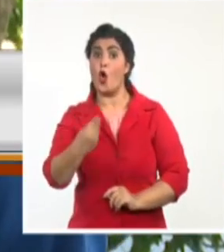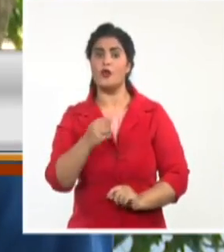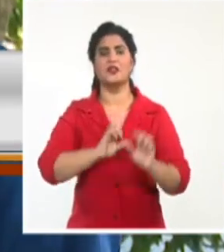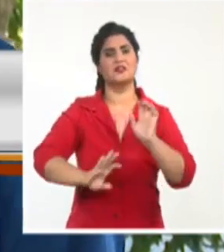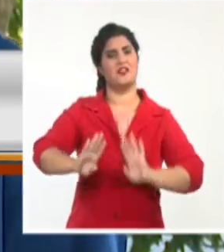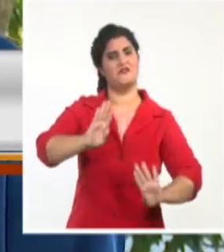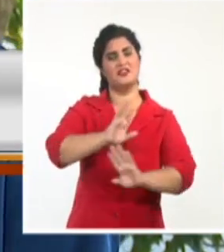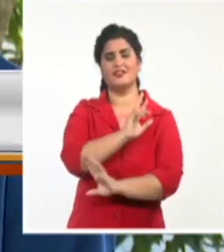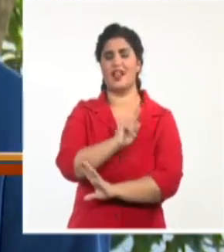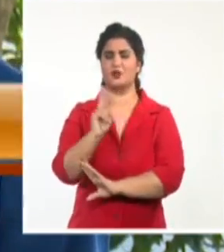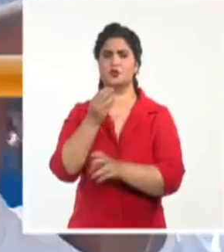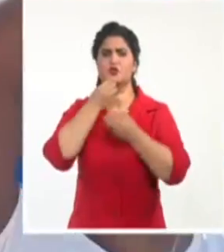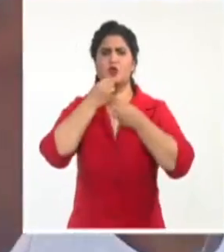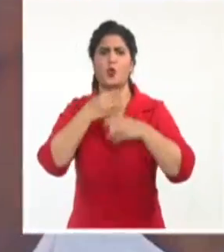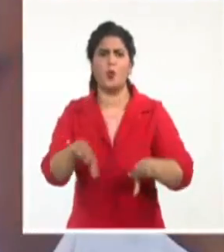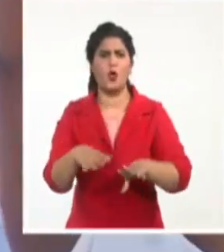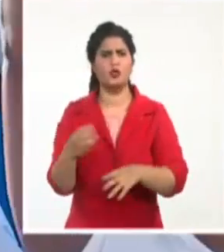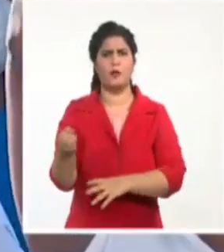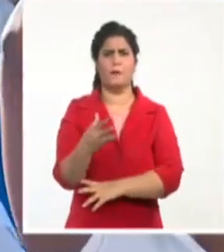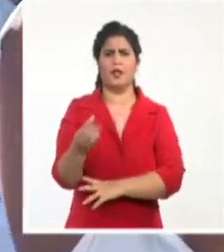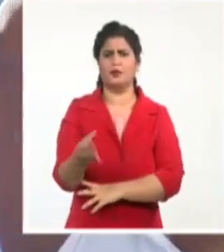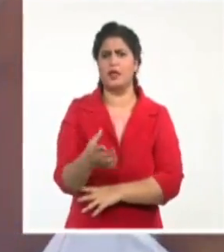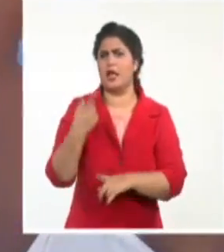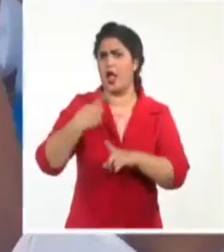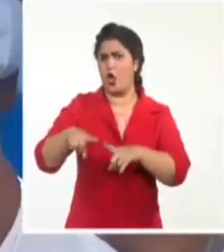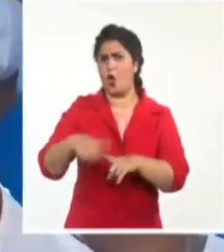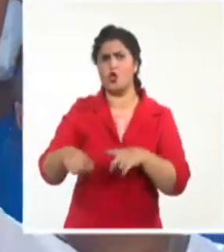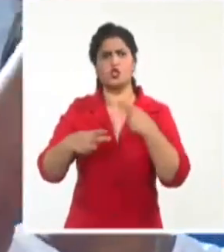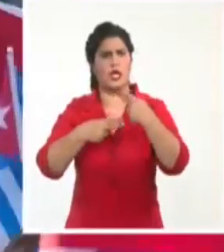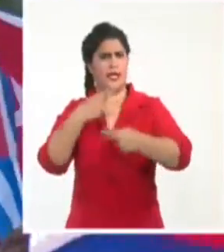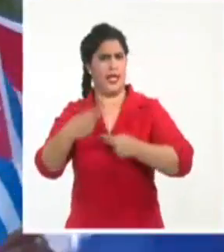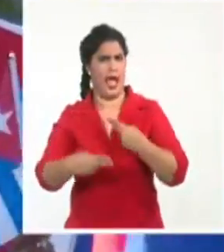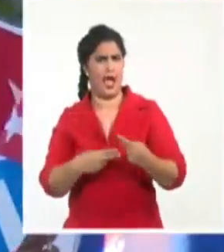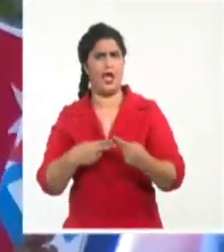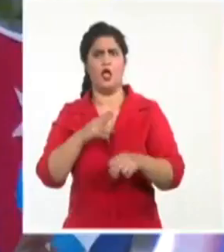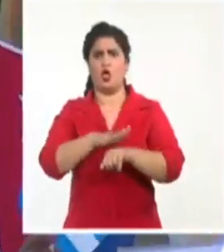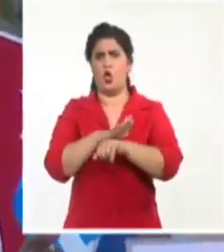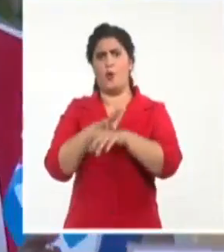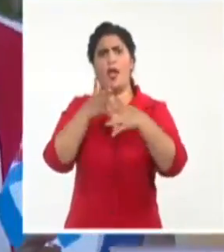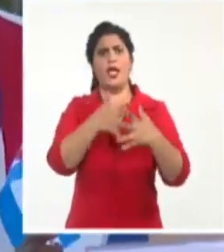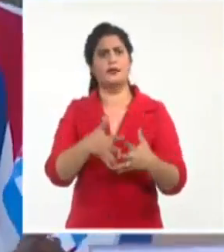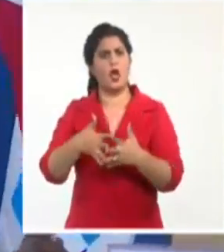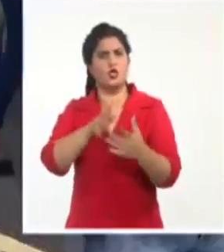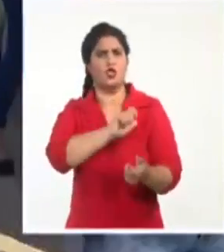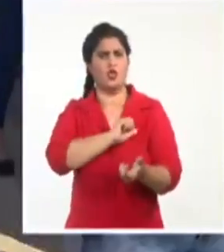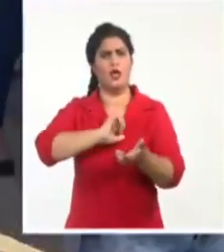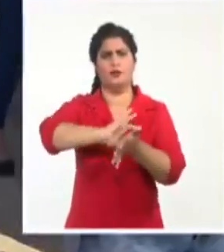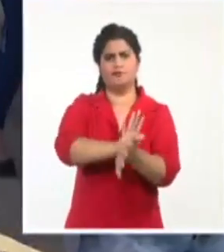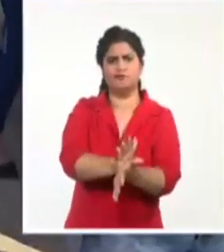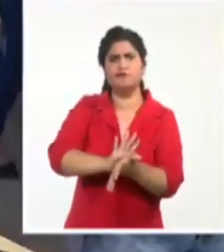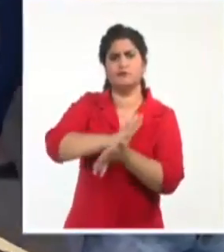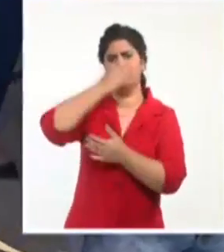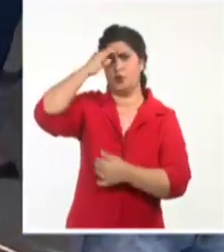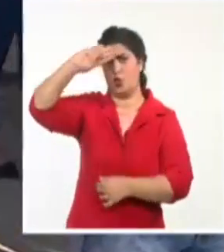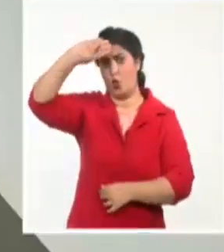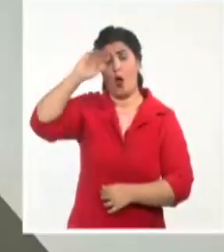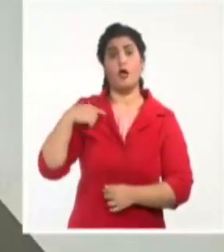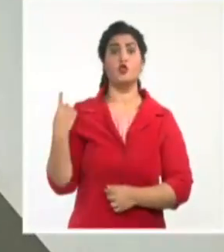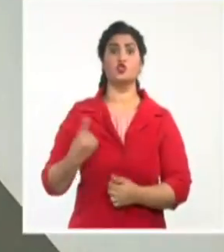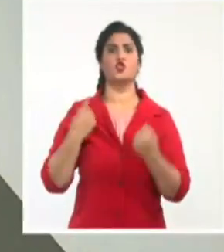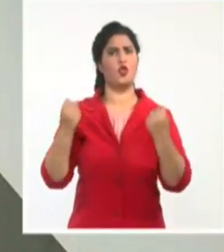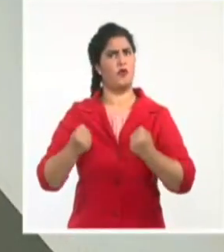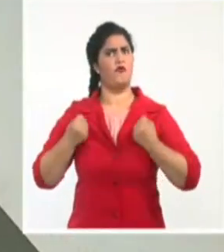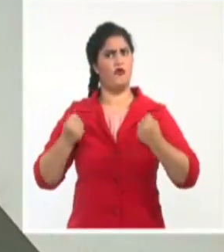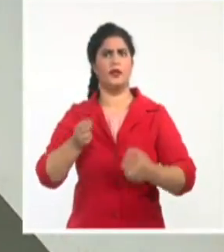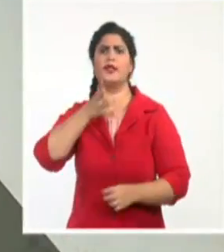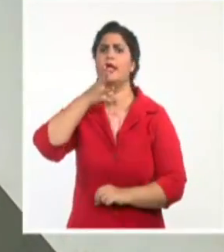desmentir todo lo que están diciendo en las redes sociales. Como joven que soy y también estudiante de medicina, estamos aquí en el apoyo a la revolución porque somos nosotros los primeros que